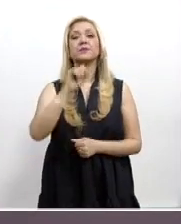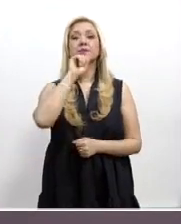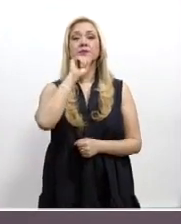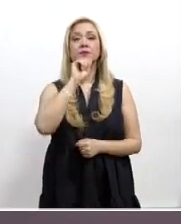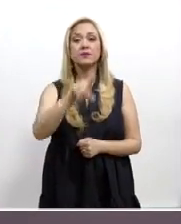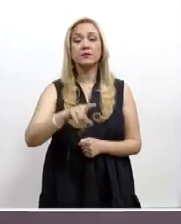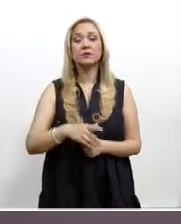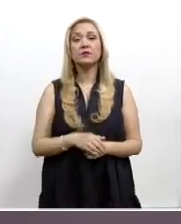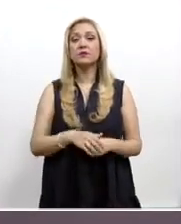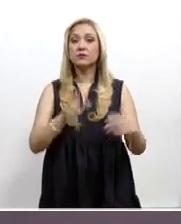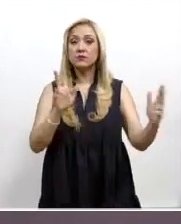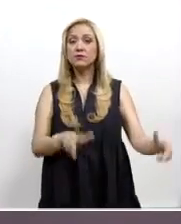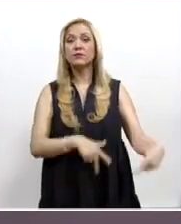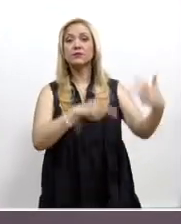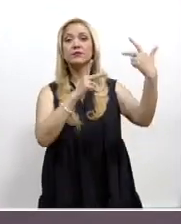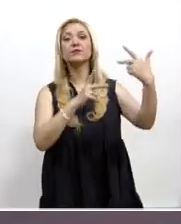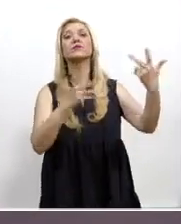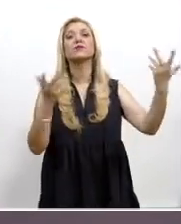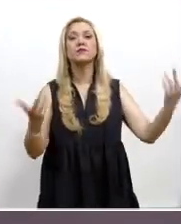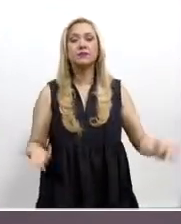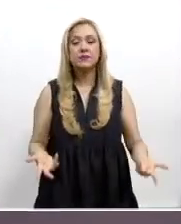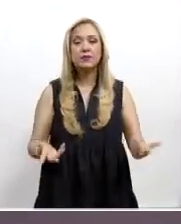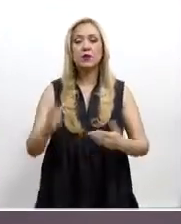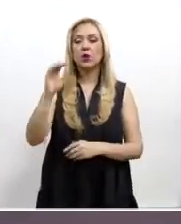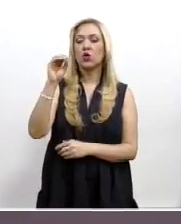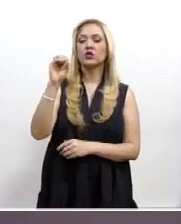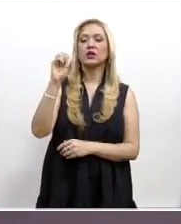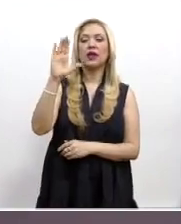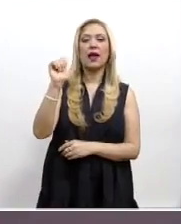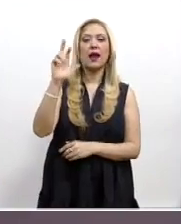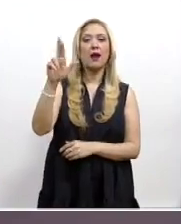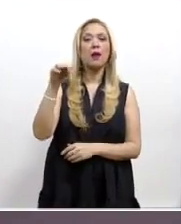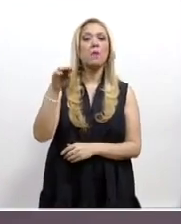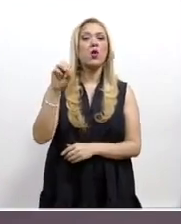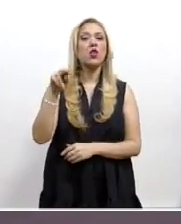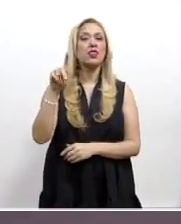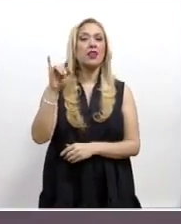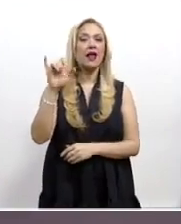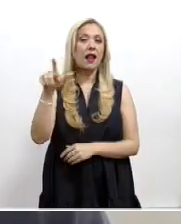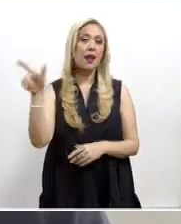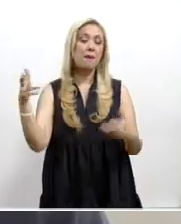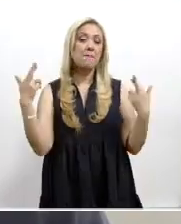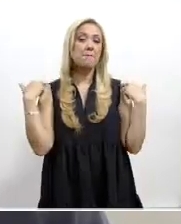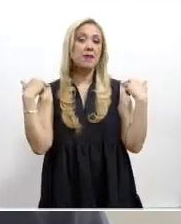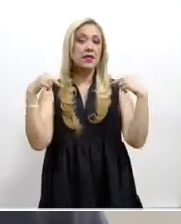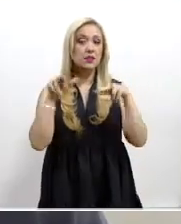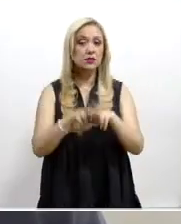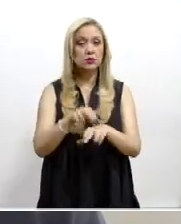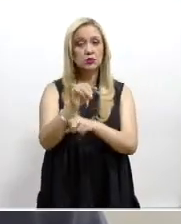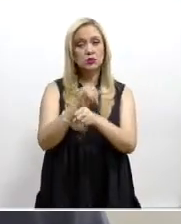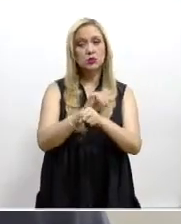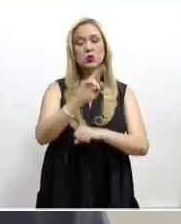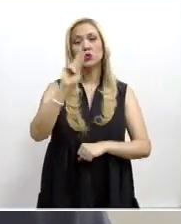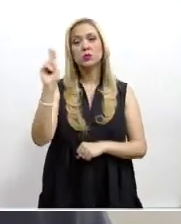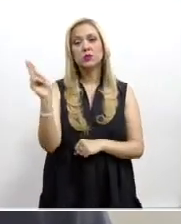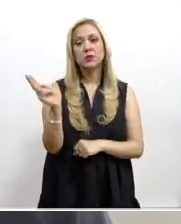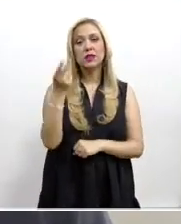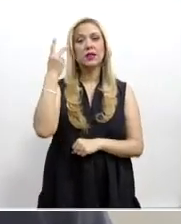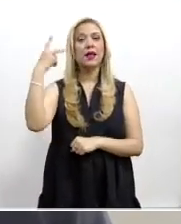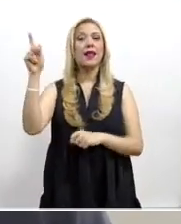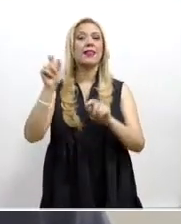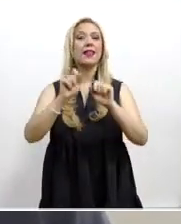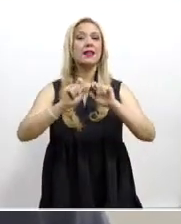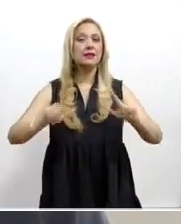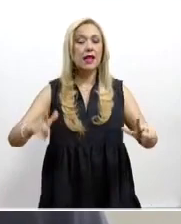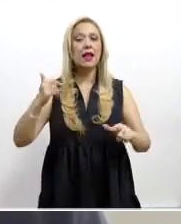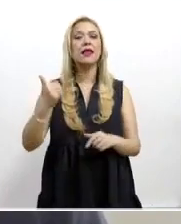vía plataforma digital está con nosotros Óscar Montiel. Él es docente investigador en la Universidad Autónoma de Tlaxcala y